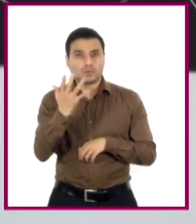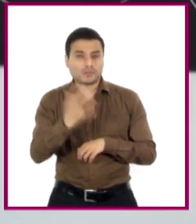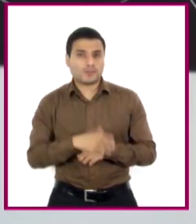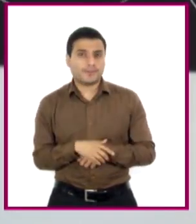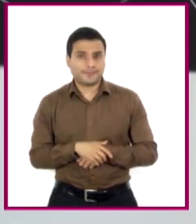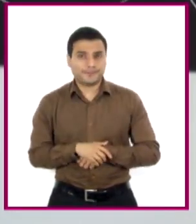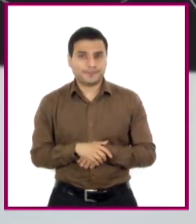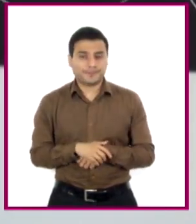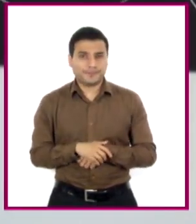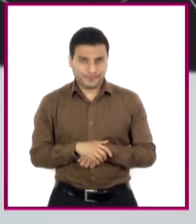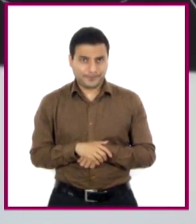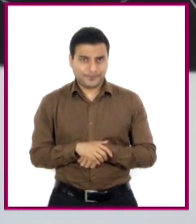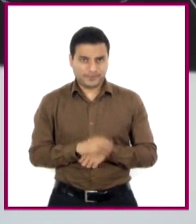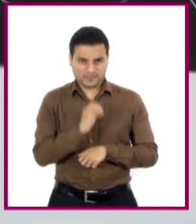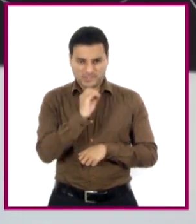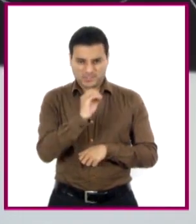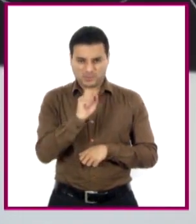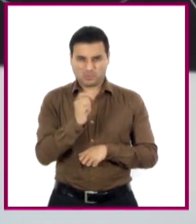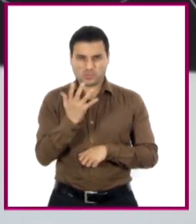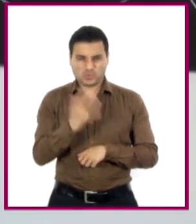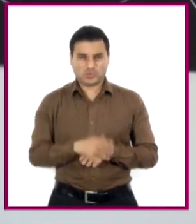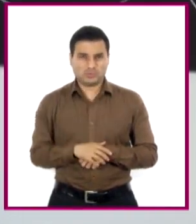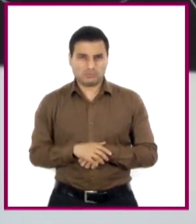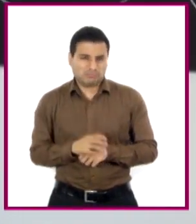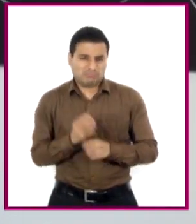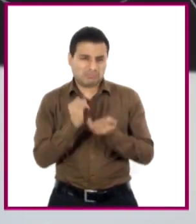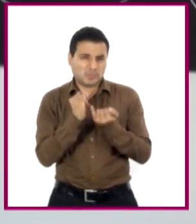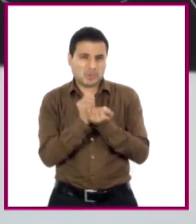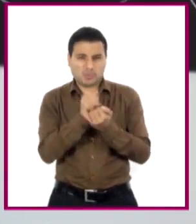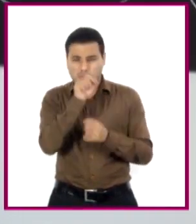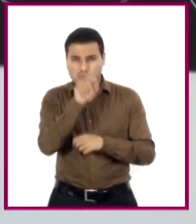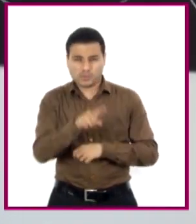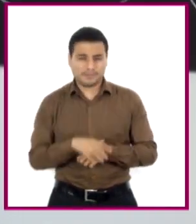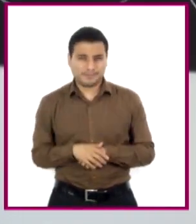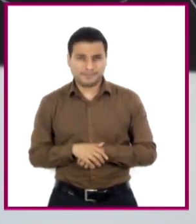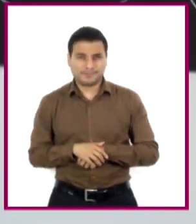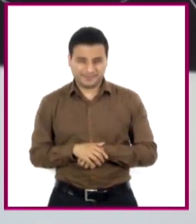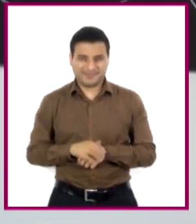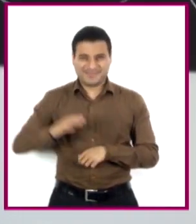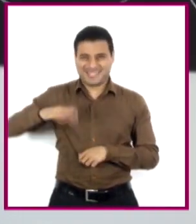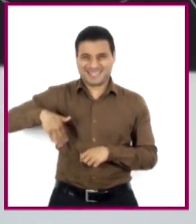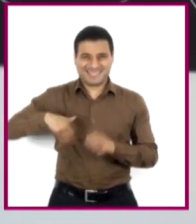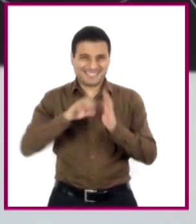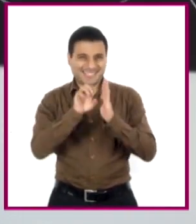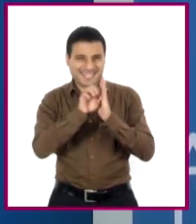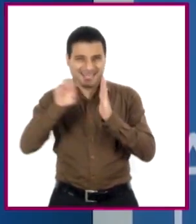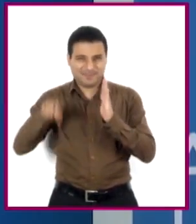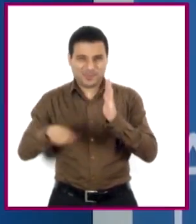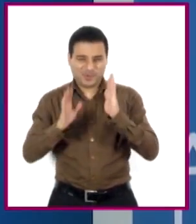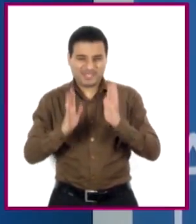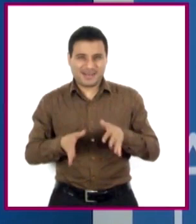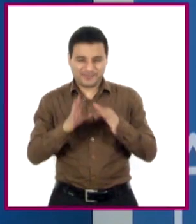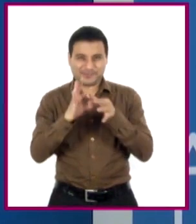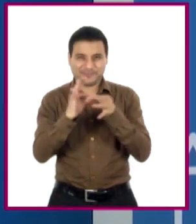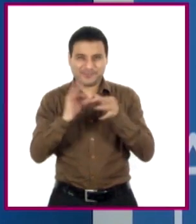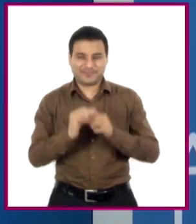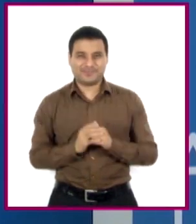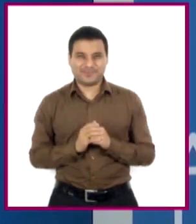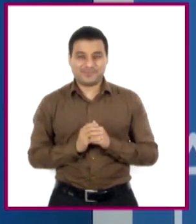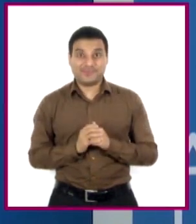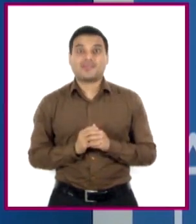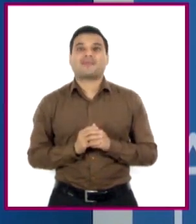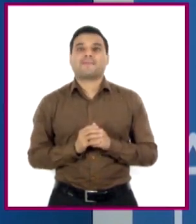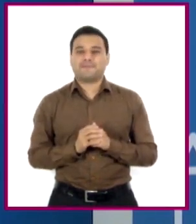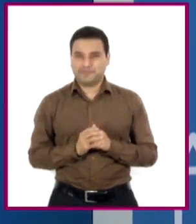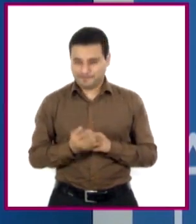décimos, los cuales representan el mismo valor, justo como lo vimos en el ejemplo de los centavos. Entonces, vamos